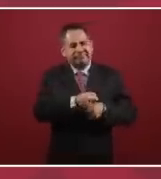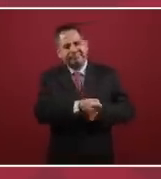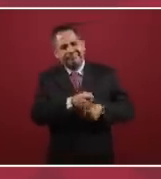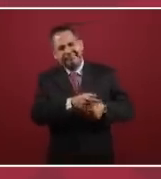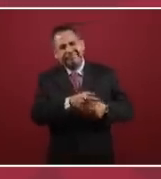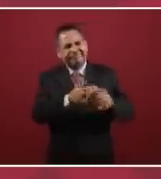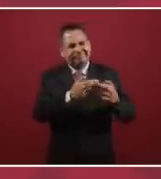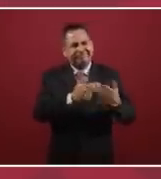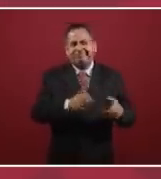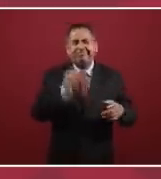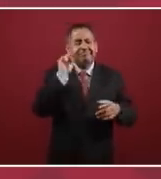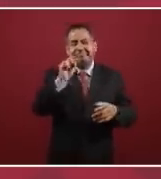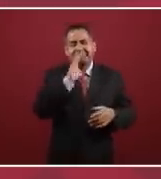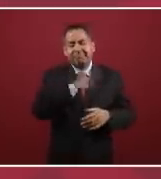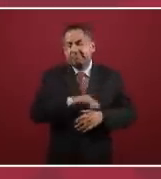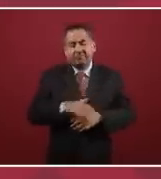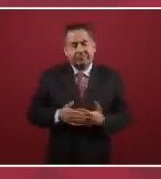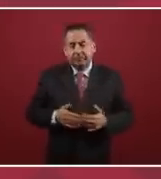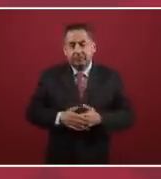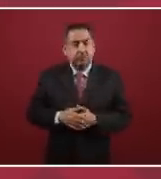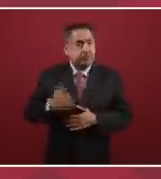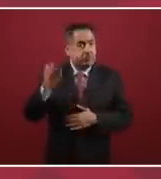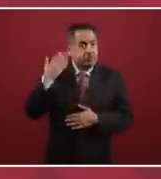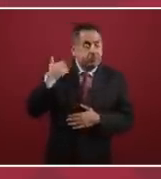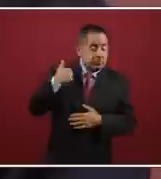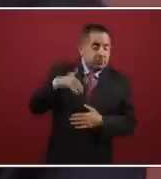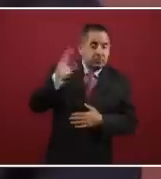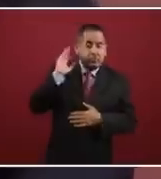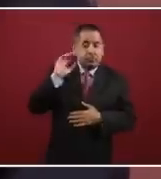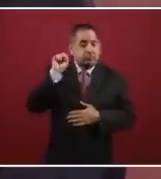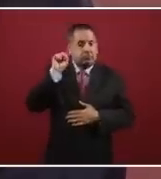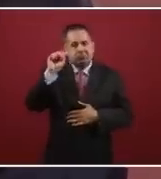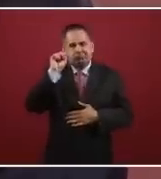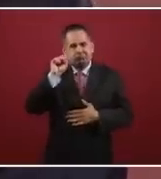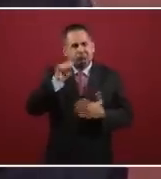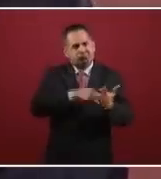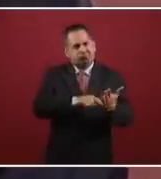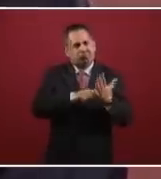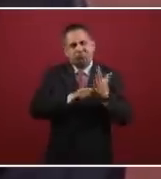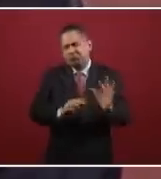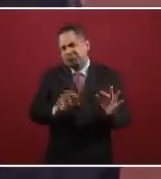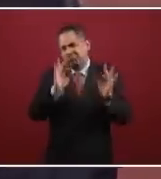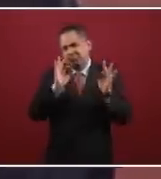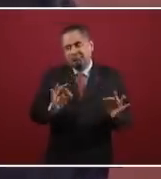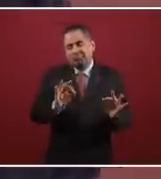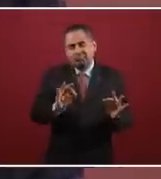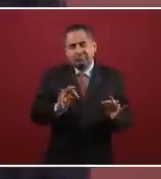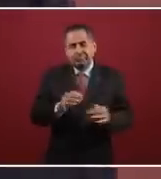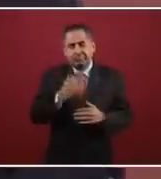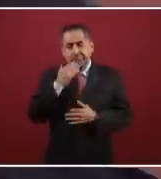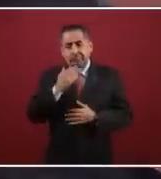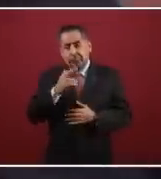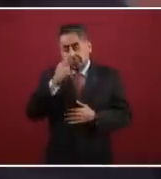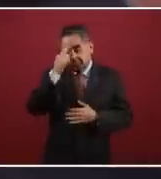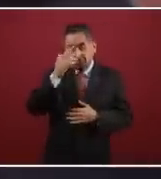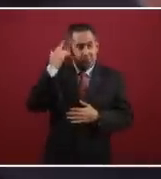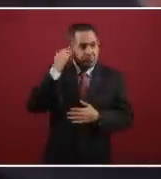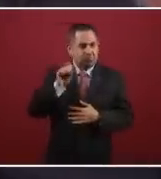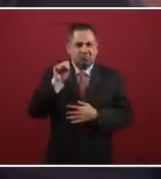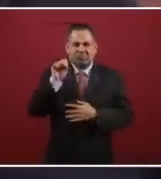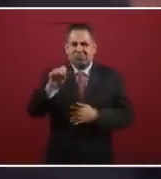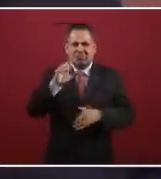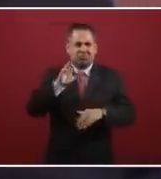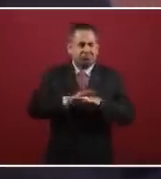porque era un sindicato ejemplar, yo diría que el sindicato